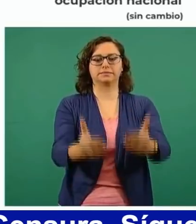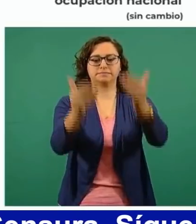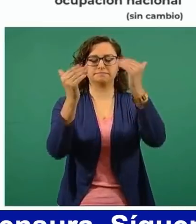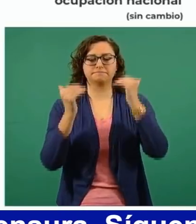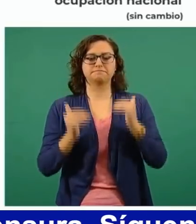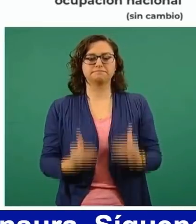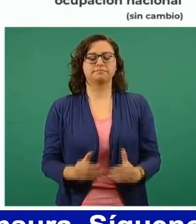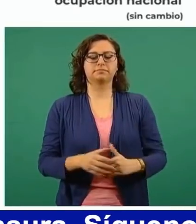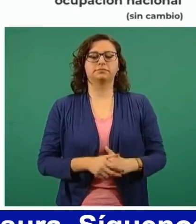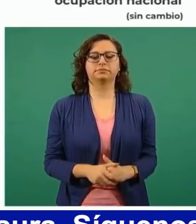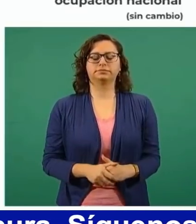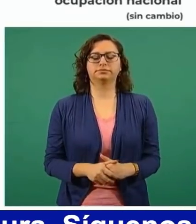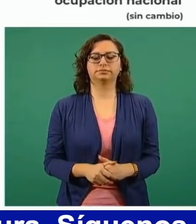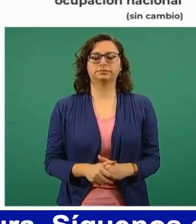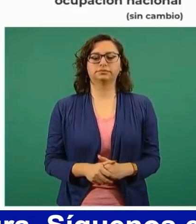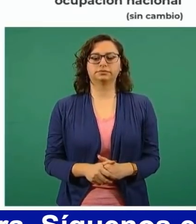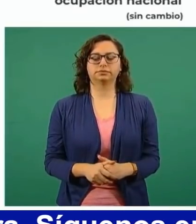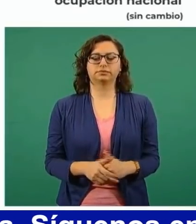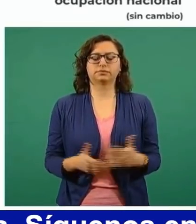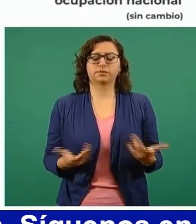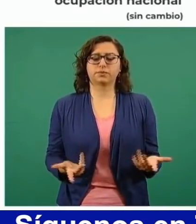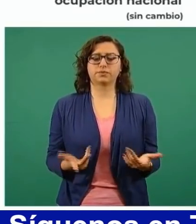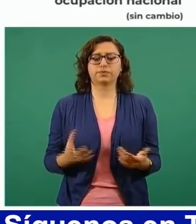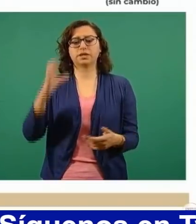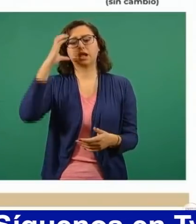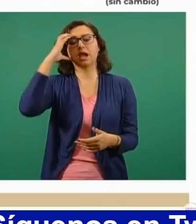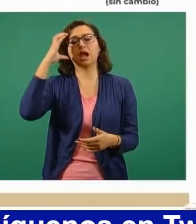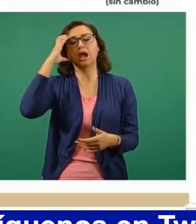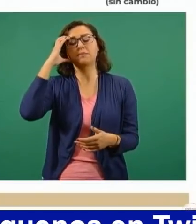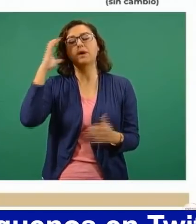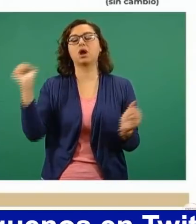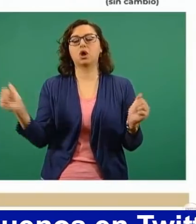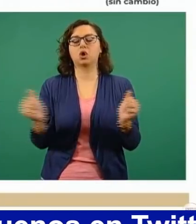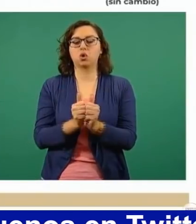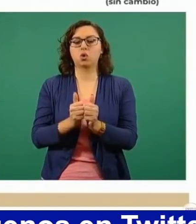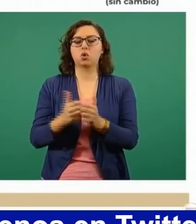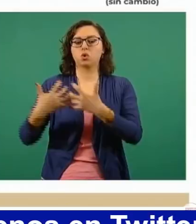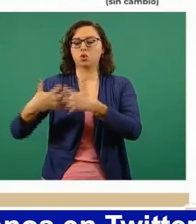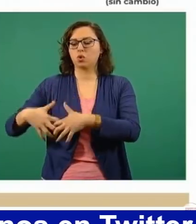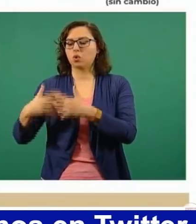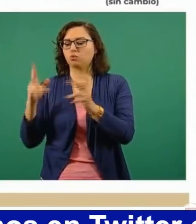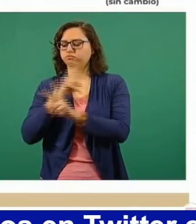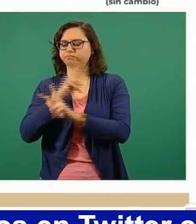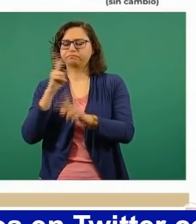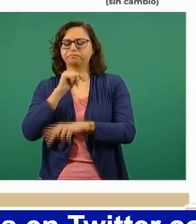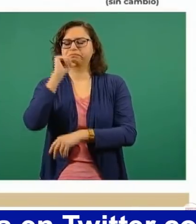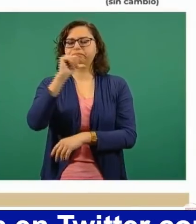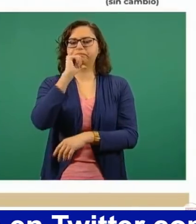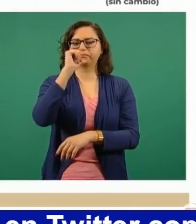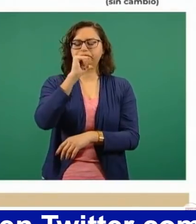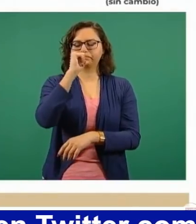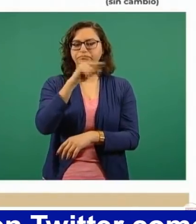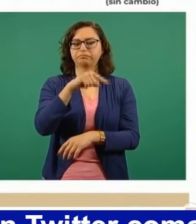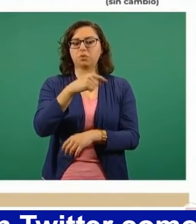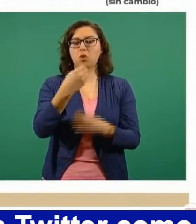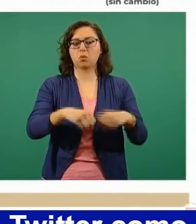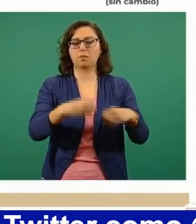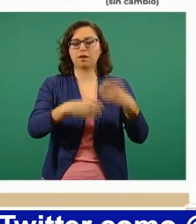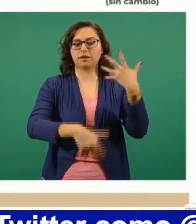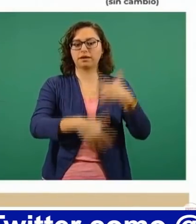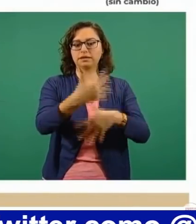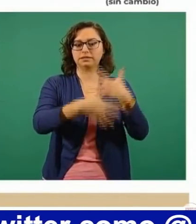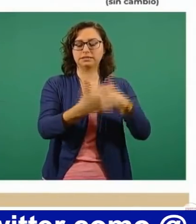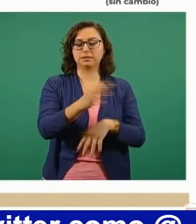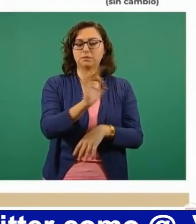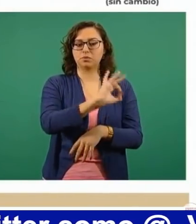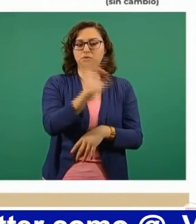no requieren atención de cuidados intensivos y 15% están ocupadas, y